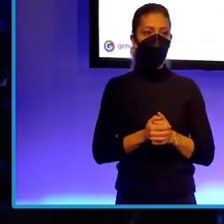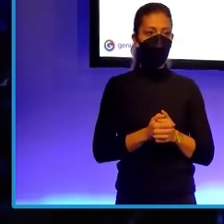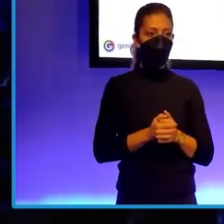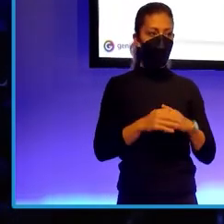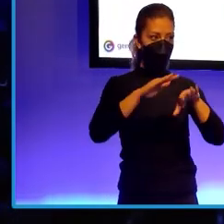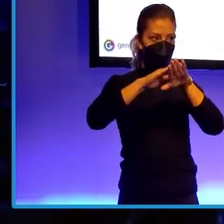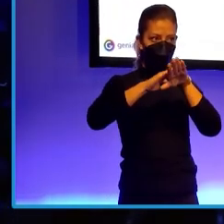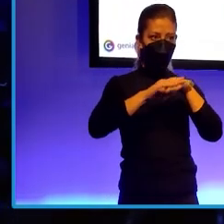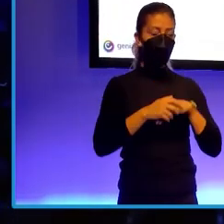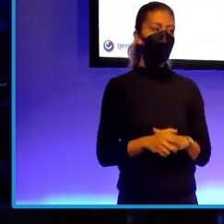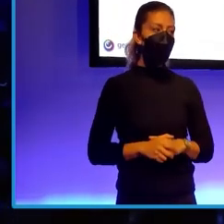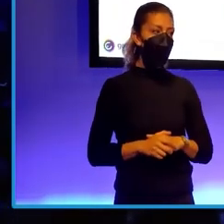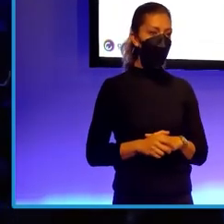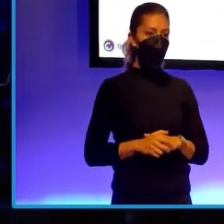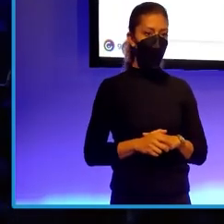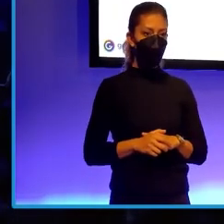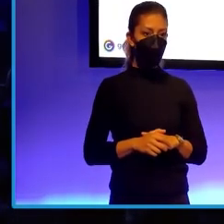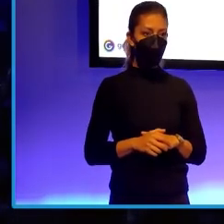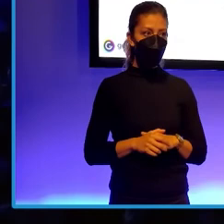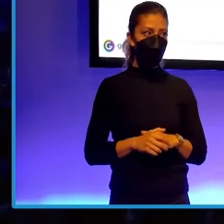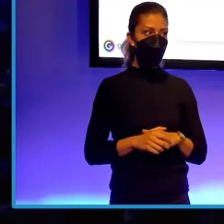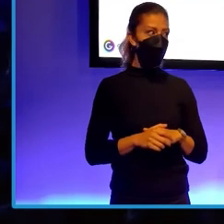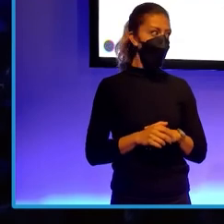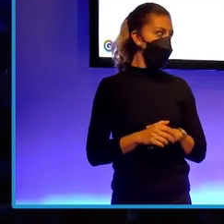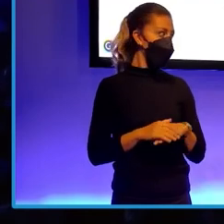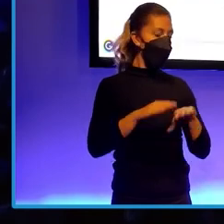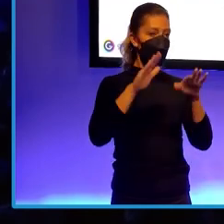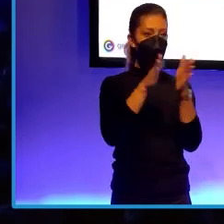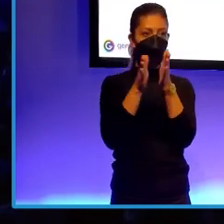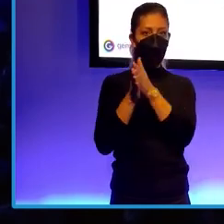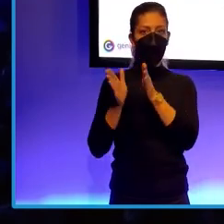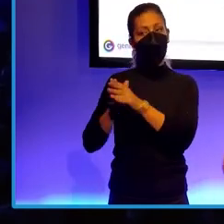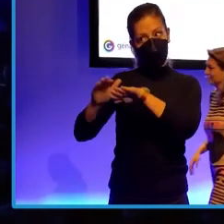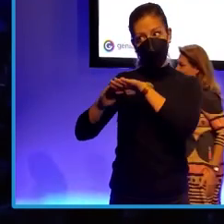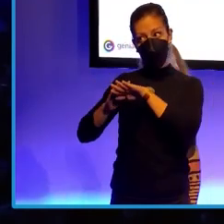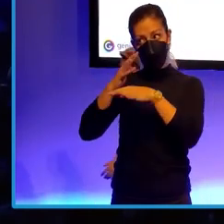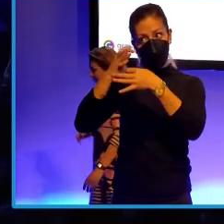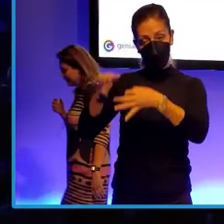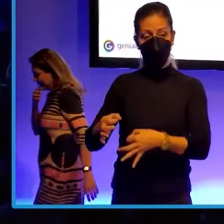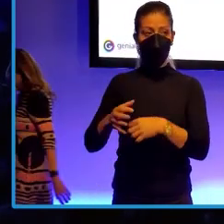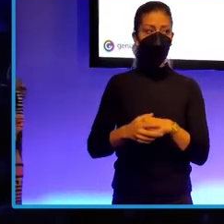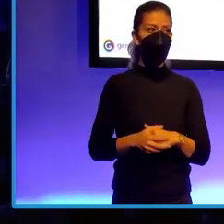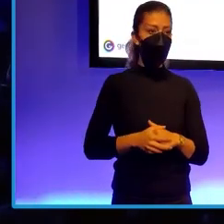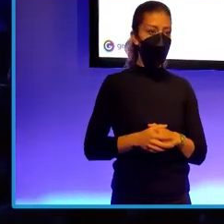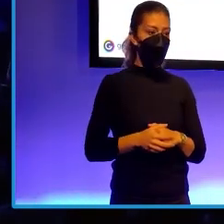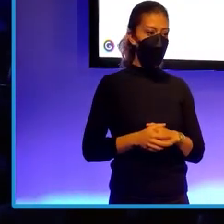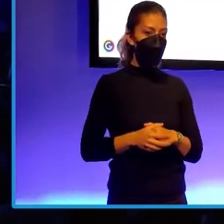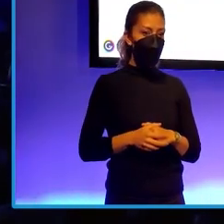nada las compañías m te perdonarán por ahí desde agua